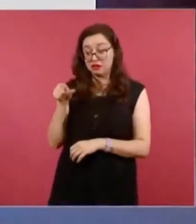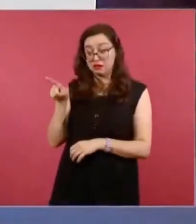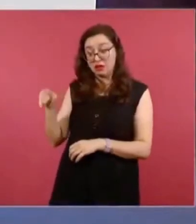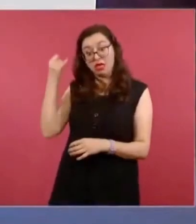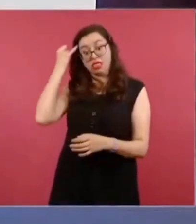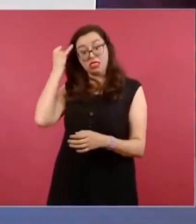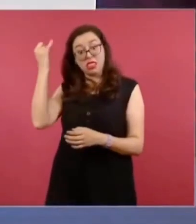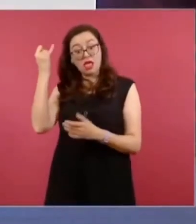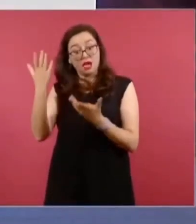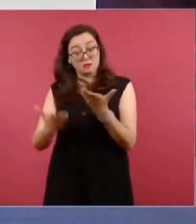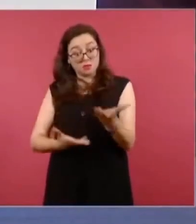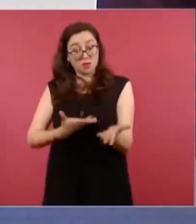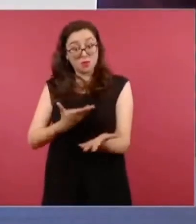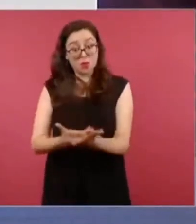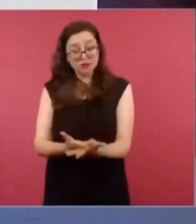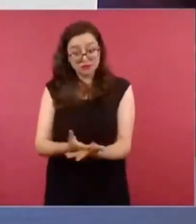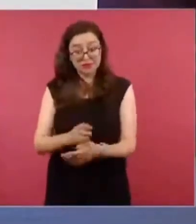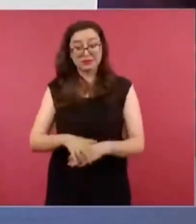como lo vemos en México,